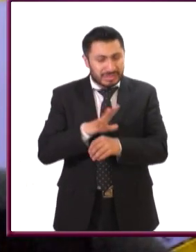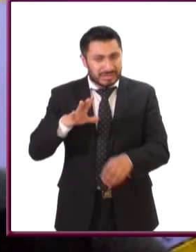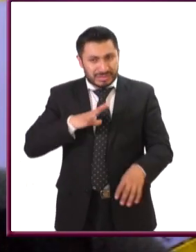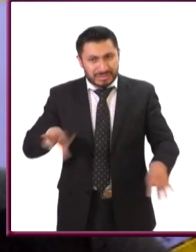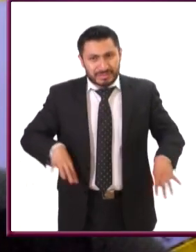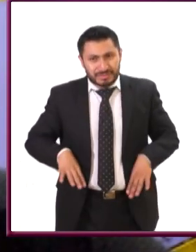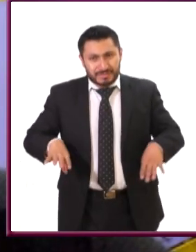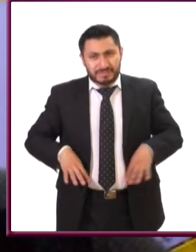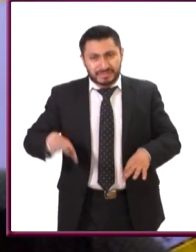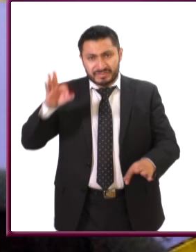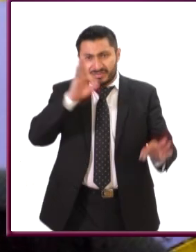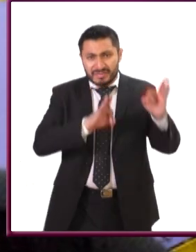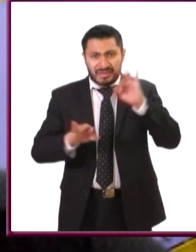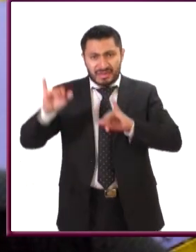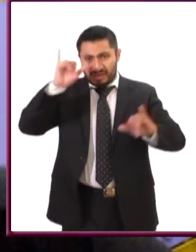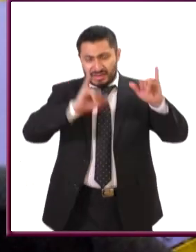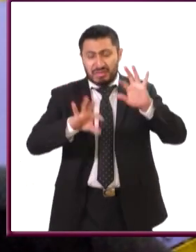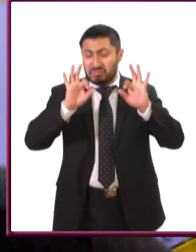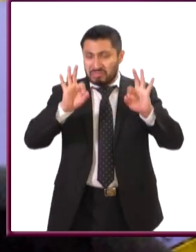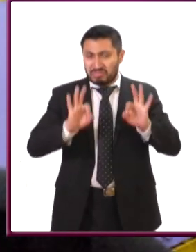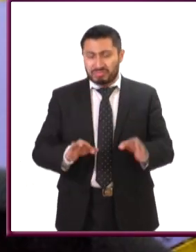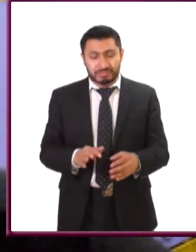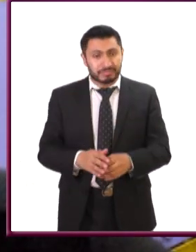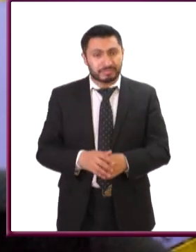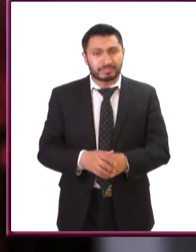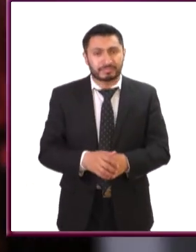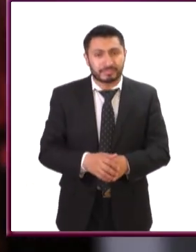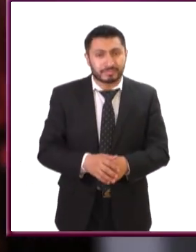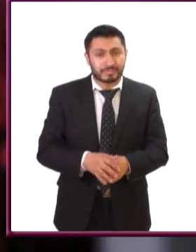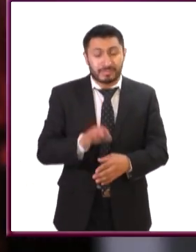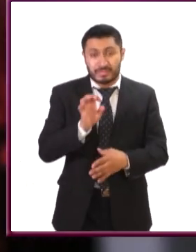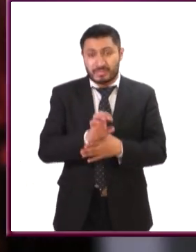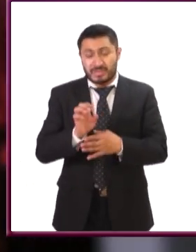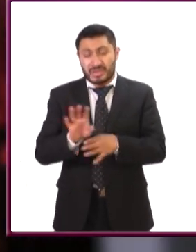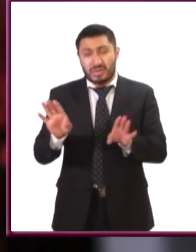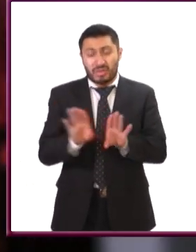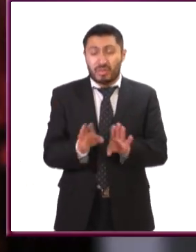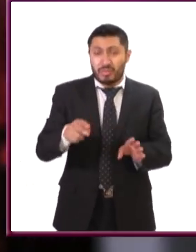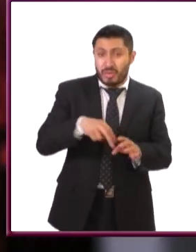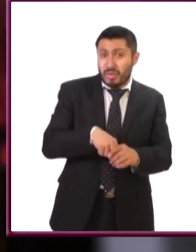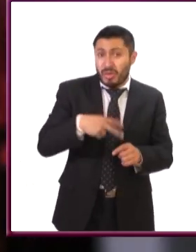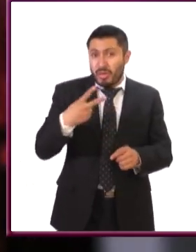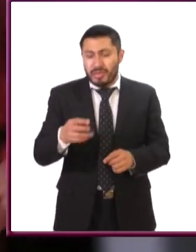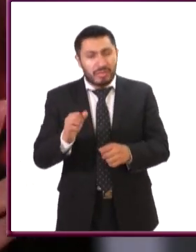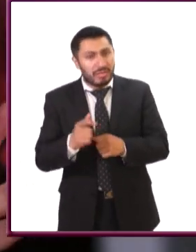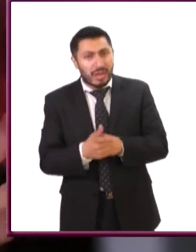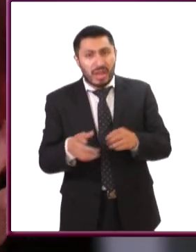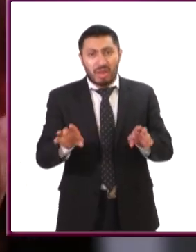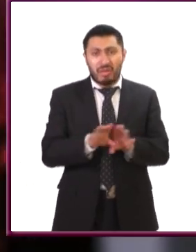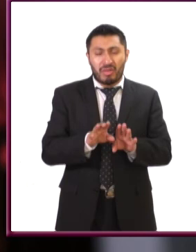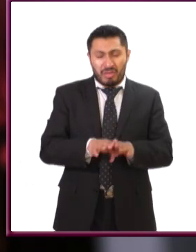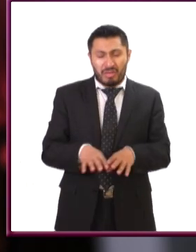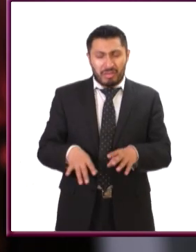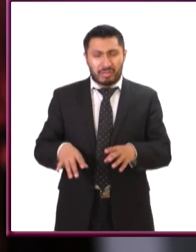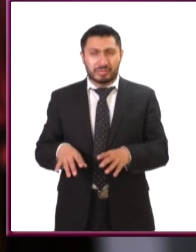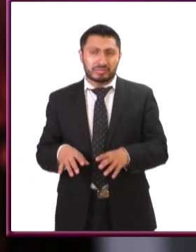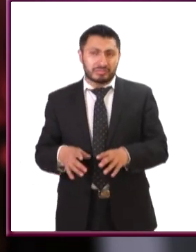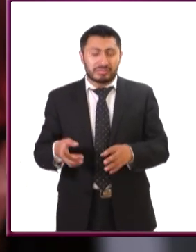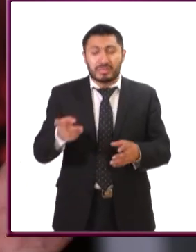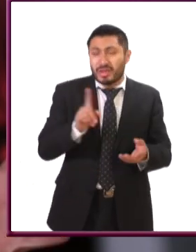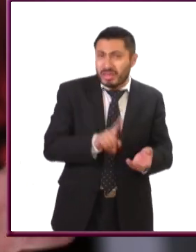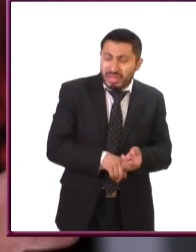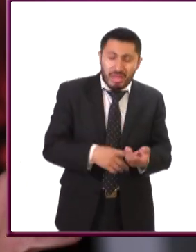tiene propiedades físico-químicas bien definidas. ¿Se podría decir que el vacío es algo